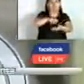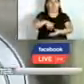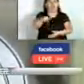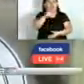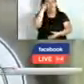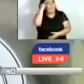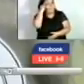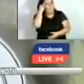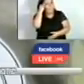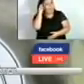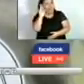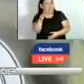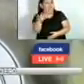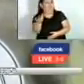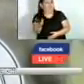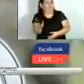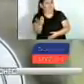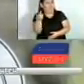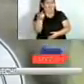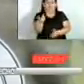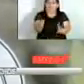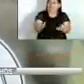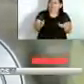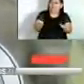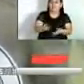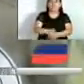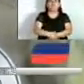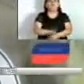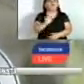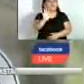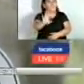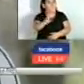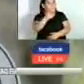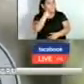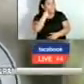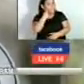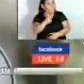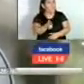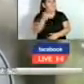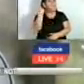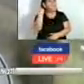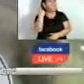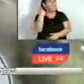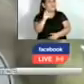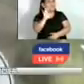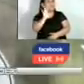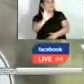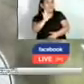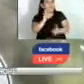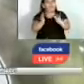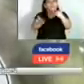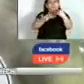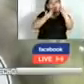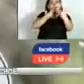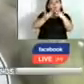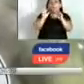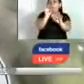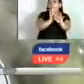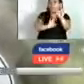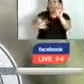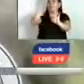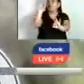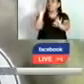muchos están preguntando en este momento, ¿y eso? Permítame que aún falta demostrarle la manera